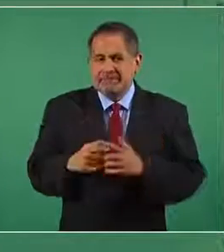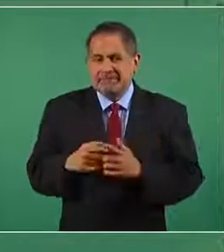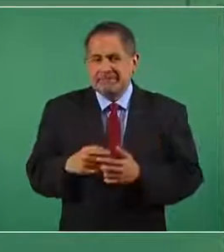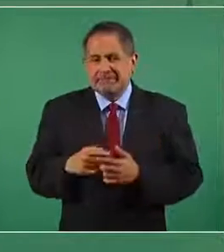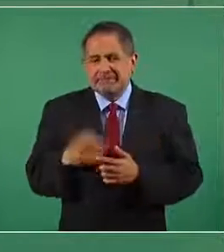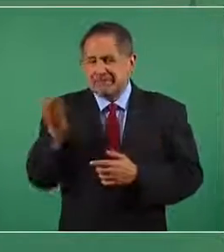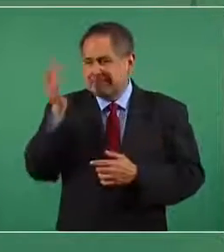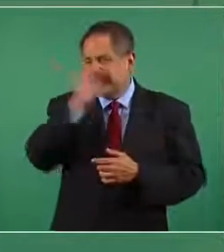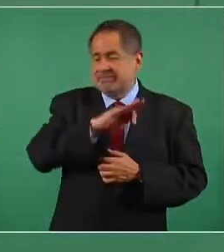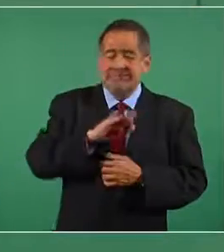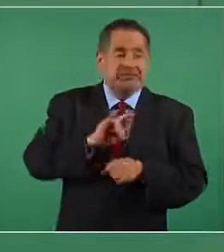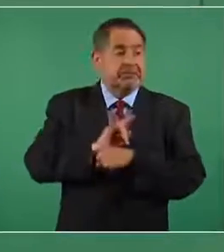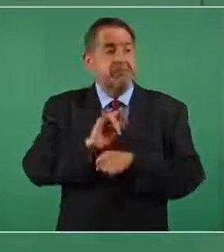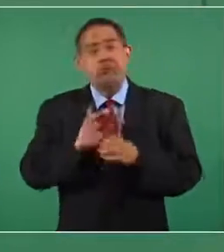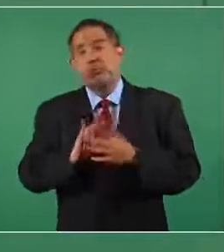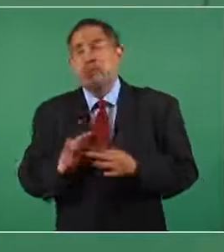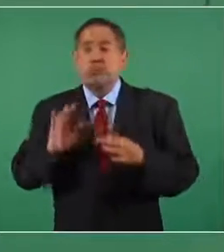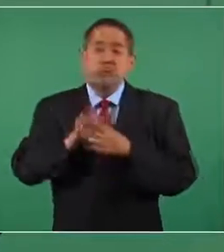falsarios.